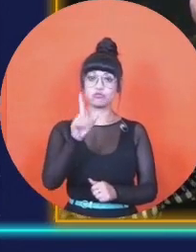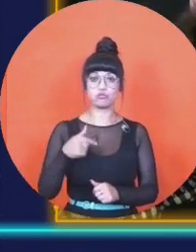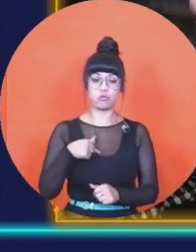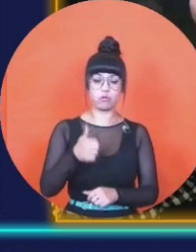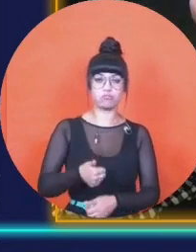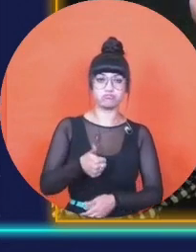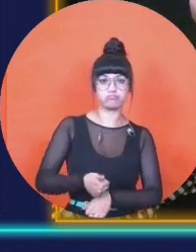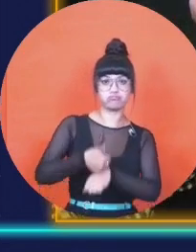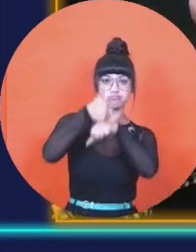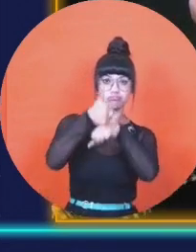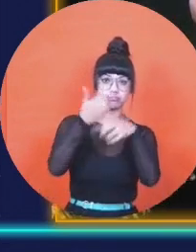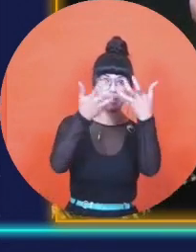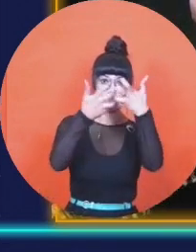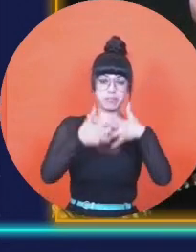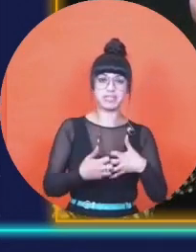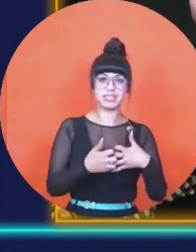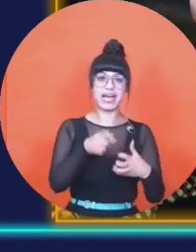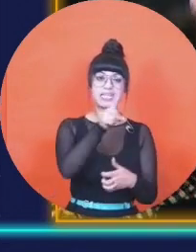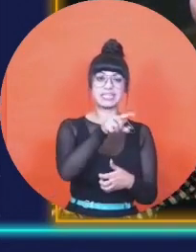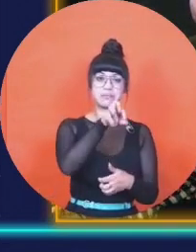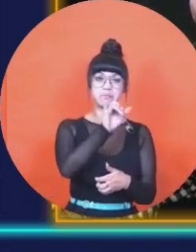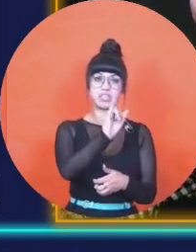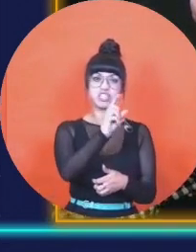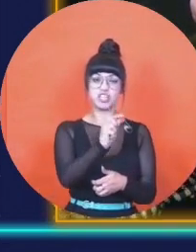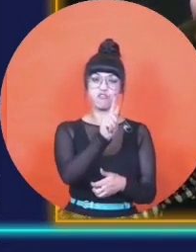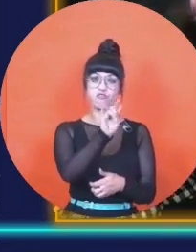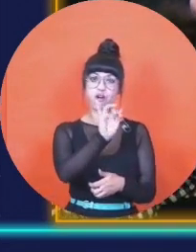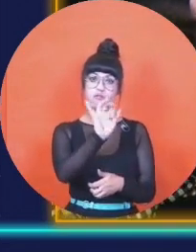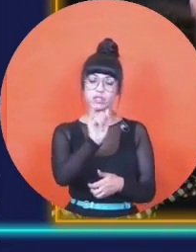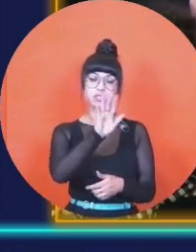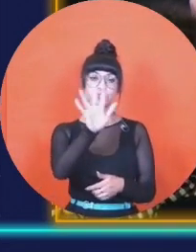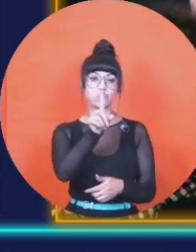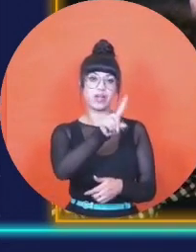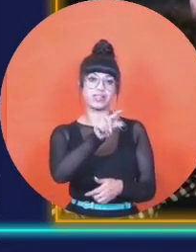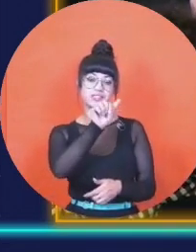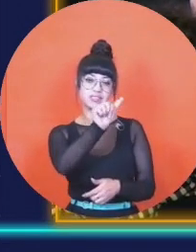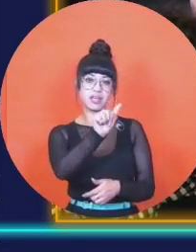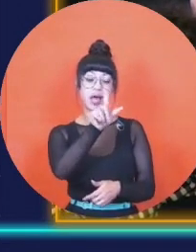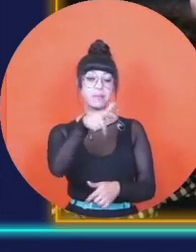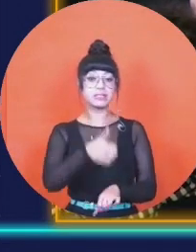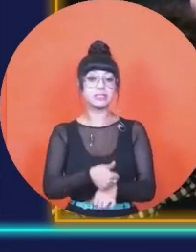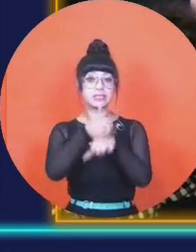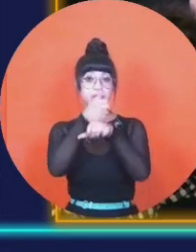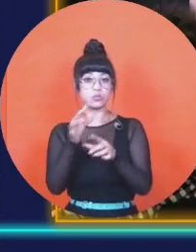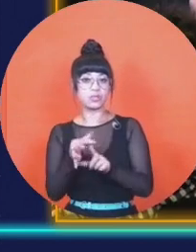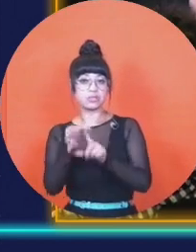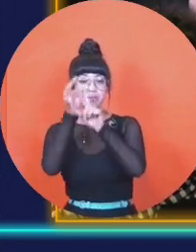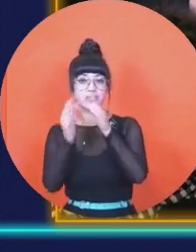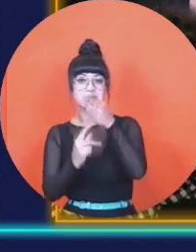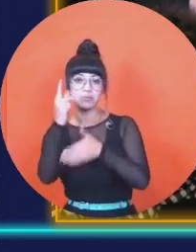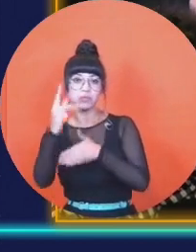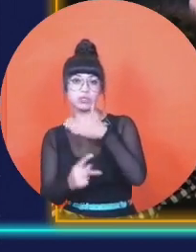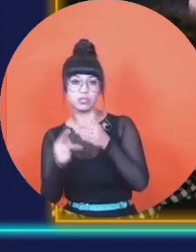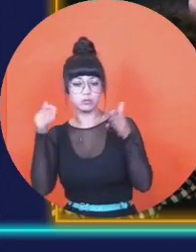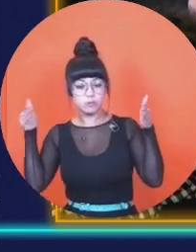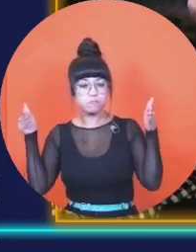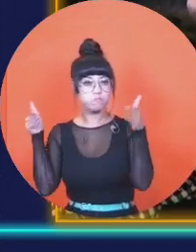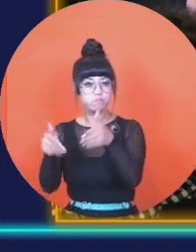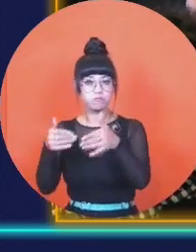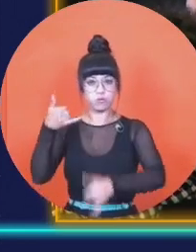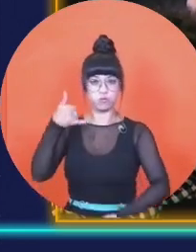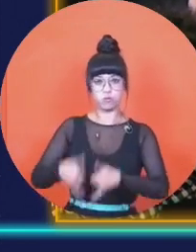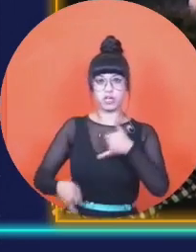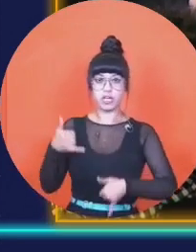Special Projects en PicPoc S.A., y es el director especial de proyectos y ha dedicado su vida al juego y a